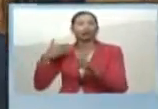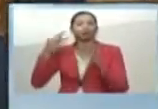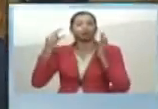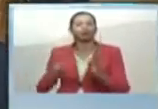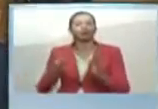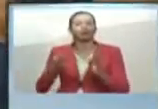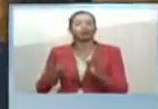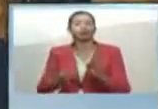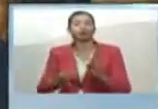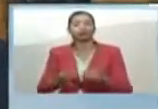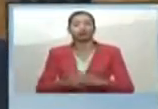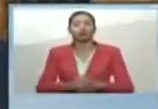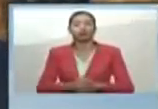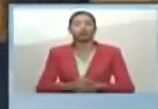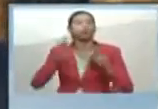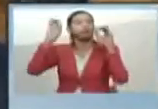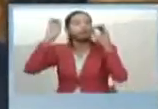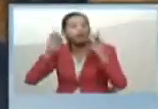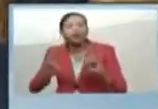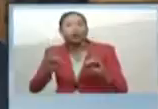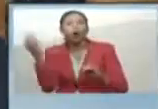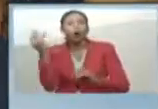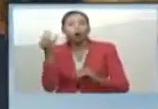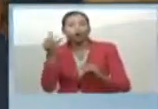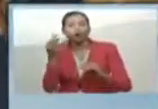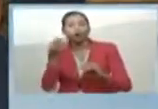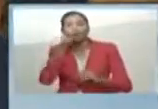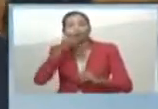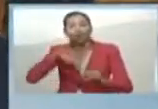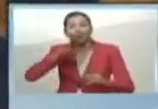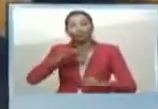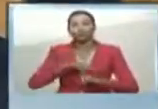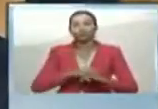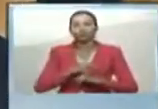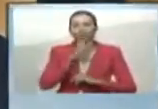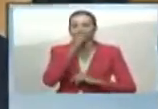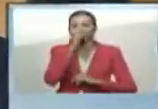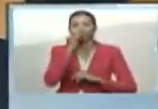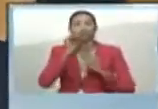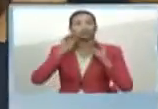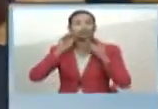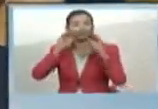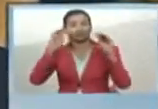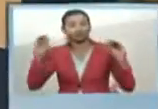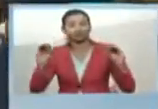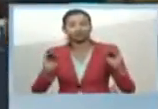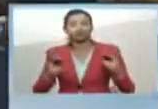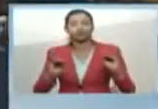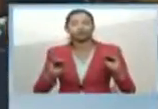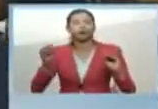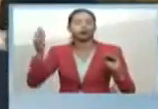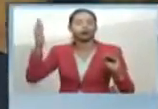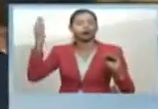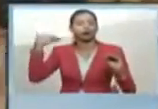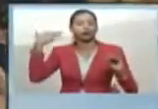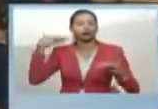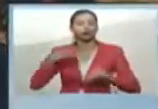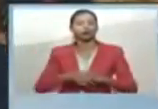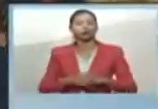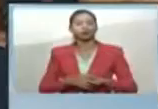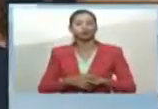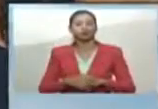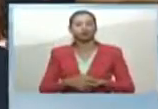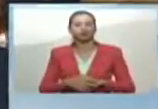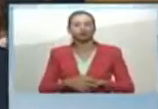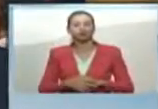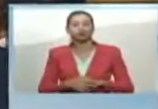porque habló el poder constituyente originario, que fue el que fue convocado en aquella oportunidad cuando nosotros